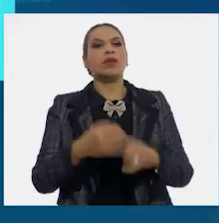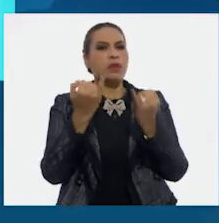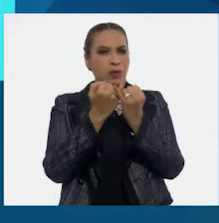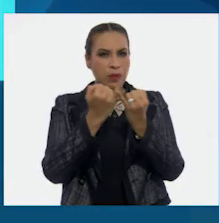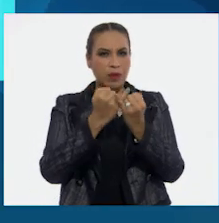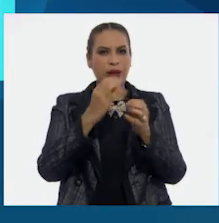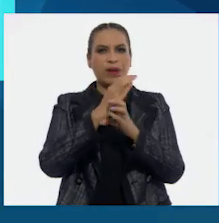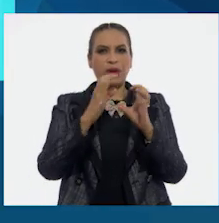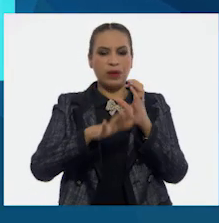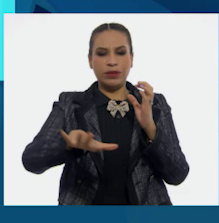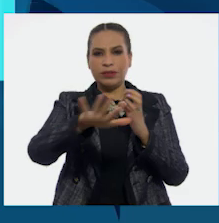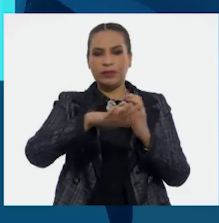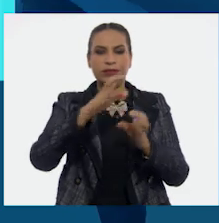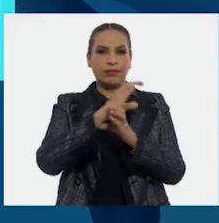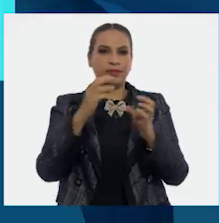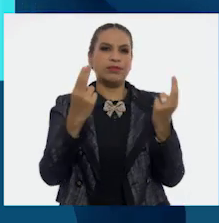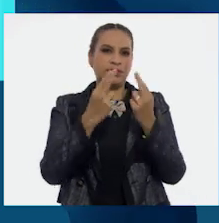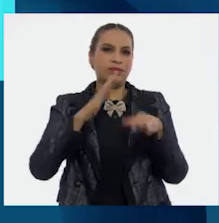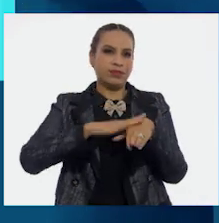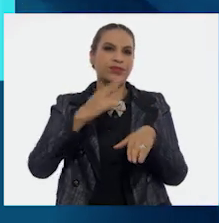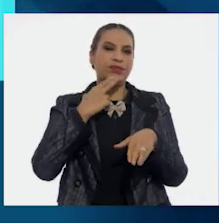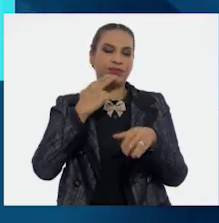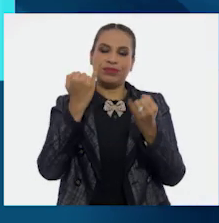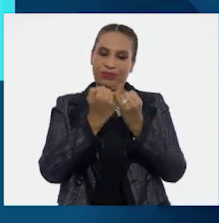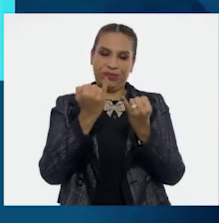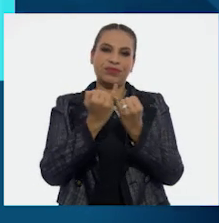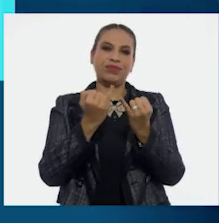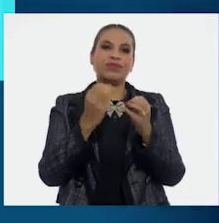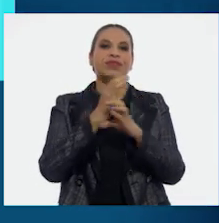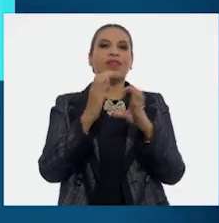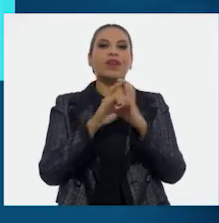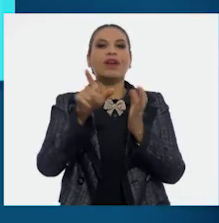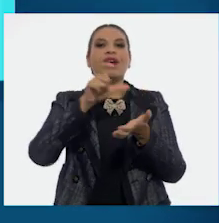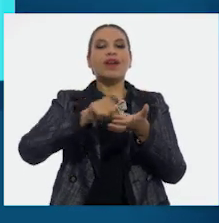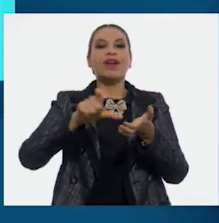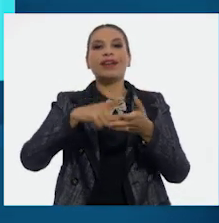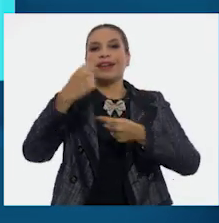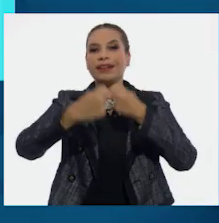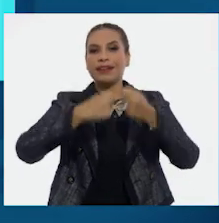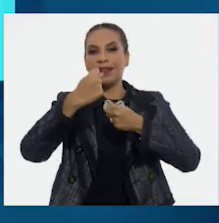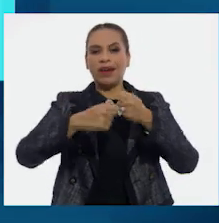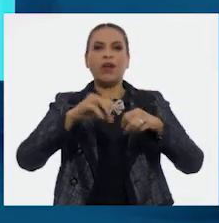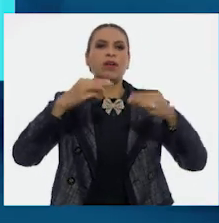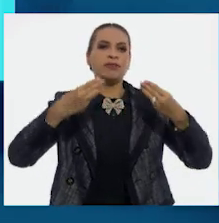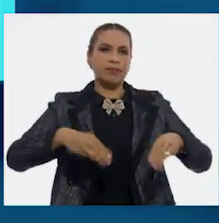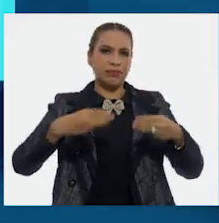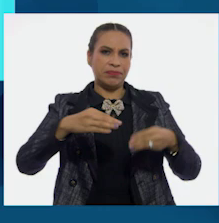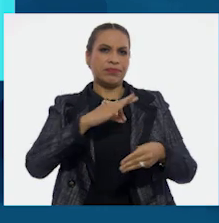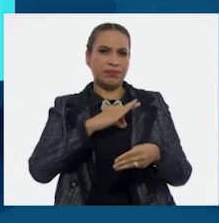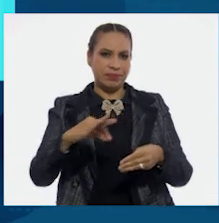Desinfecta las superficies y los objetos que más utilizas. También las cosas que compres en la tienda o el supermercado.